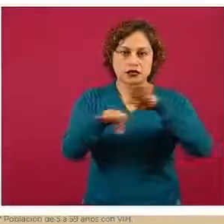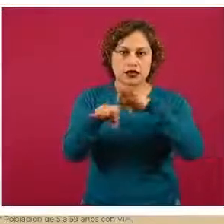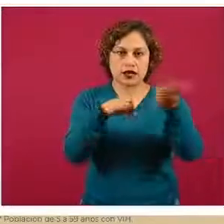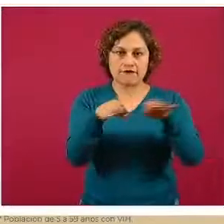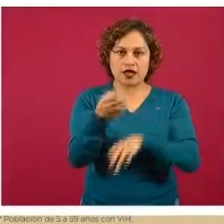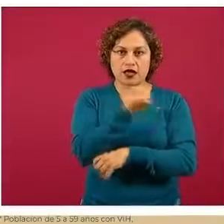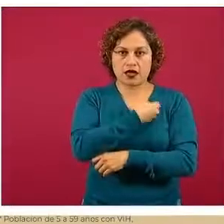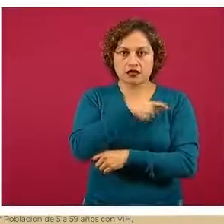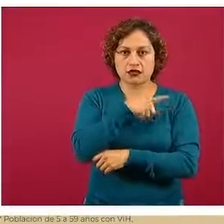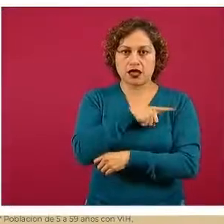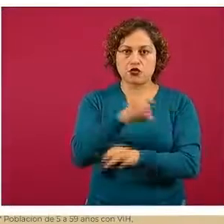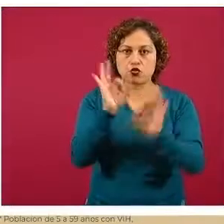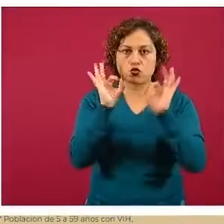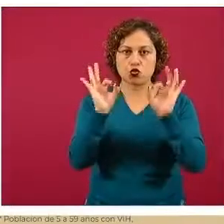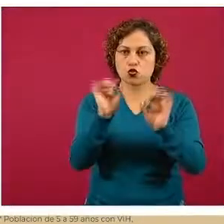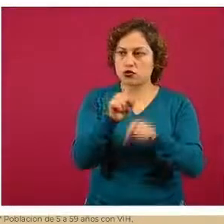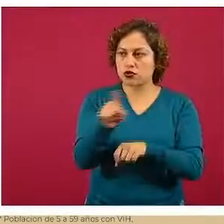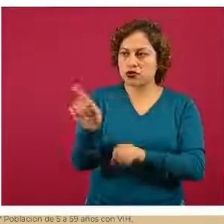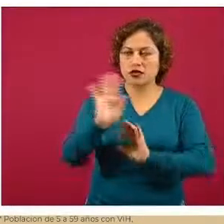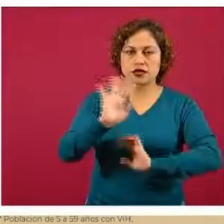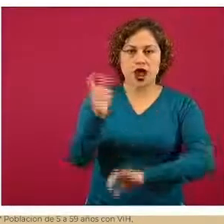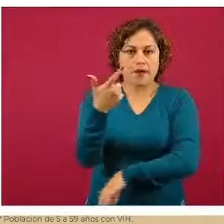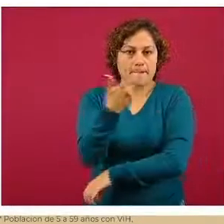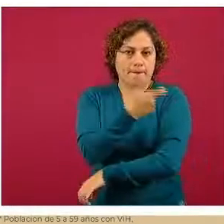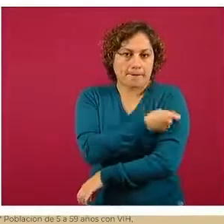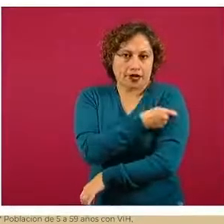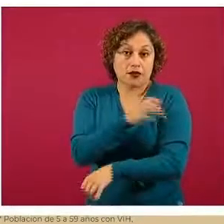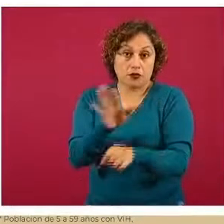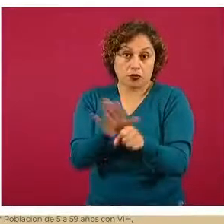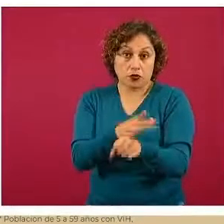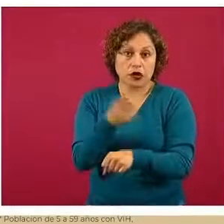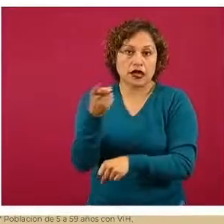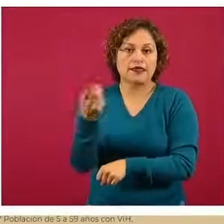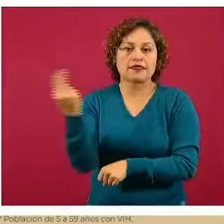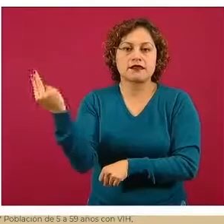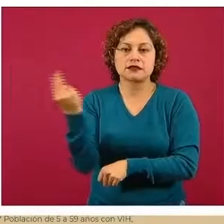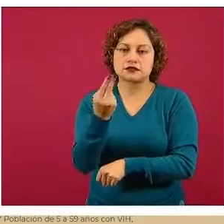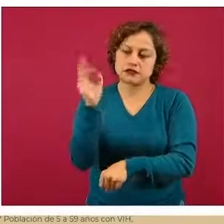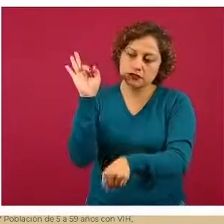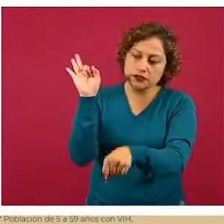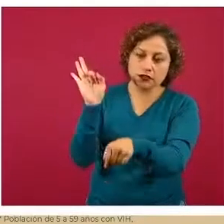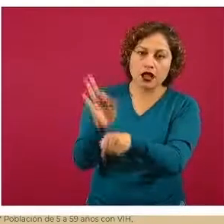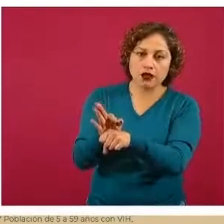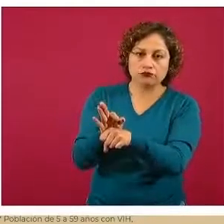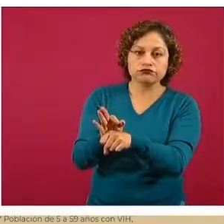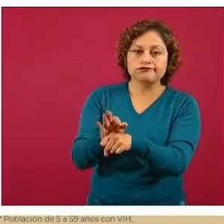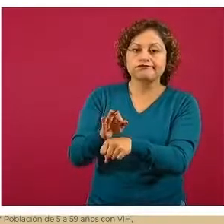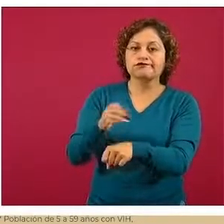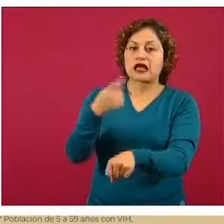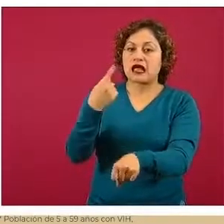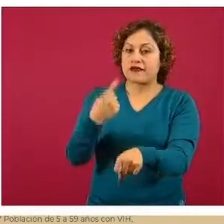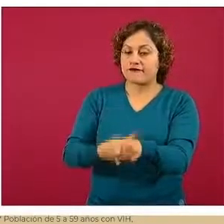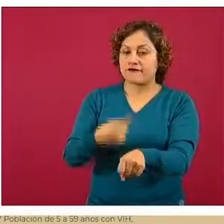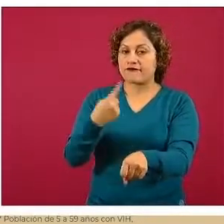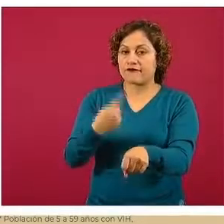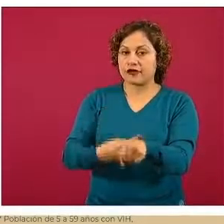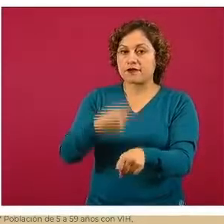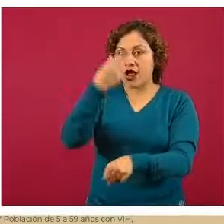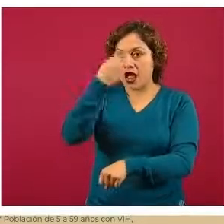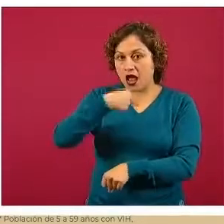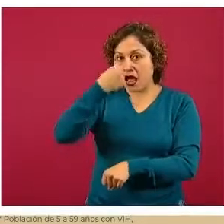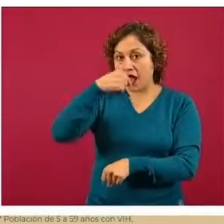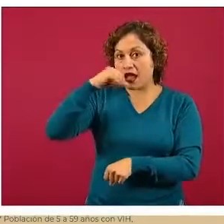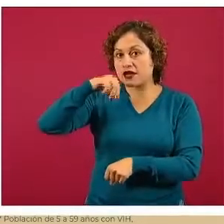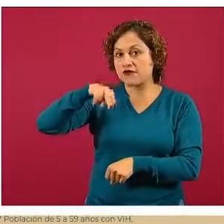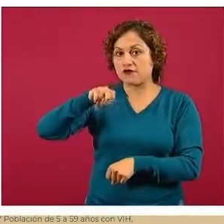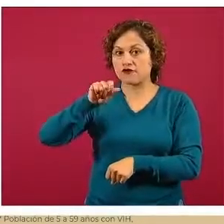salud. Esto es bueno porque el personal de salud pues está protegido para influenza y en este caso para efectos de la enfermedad